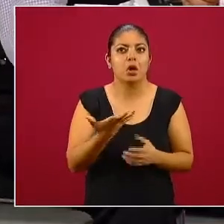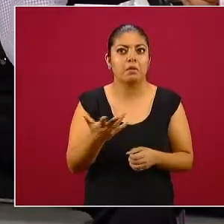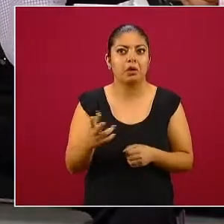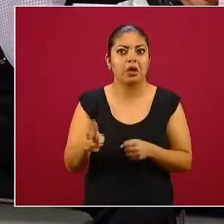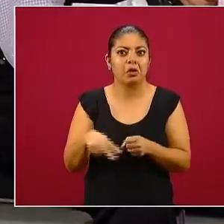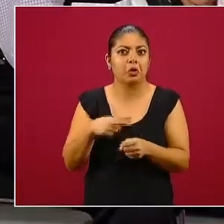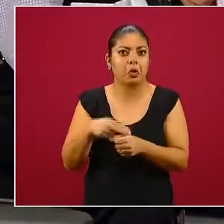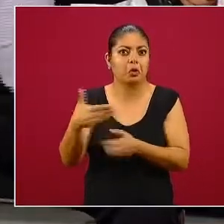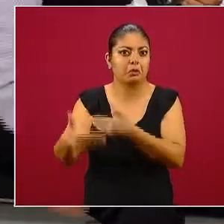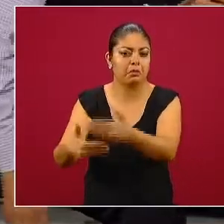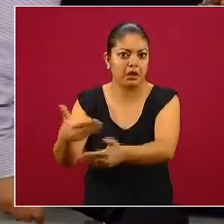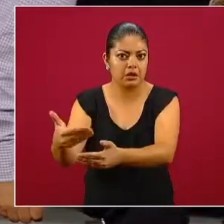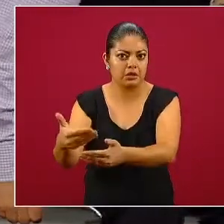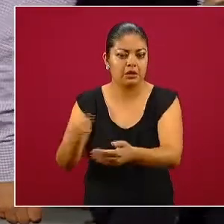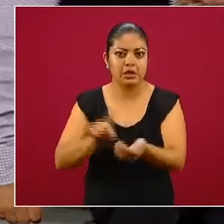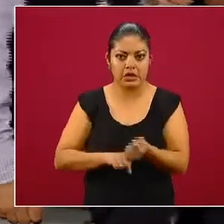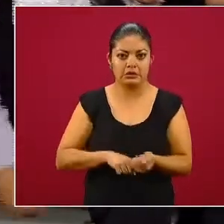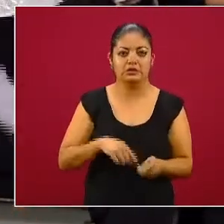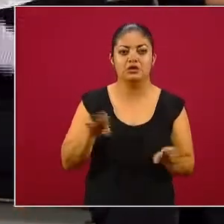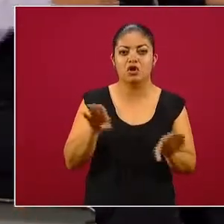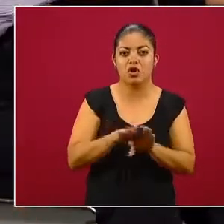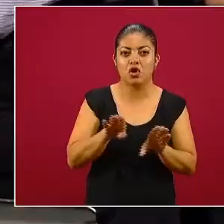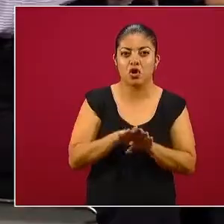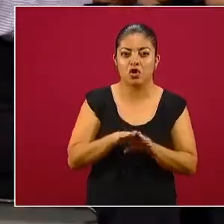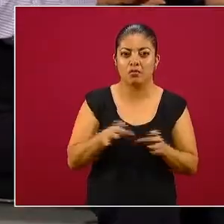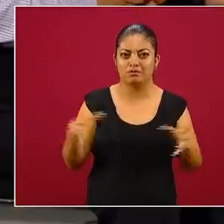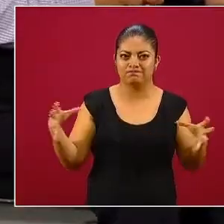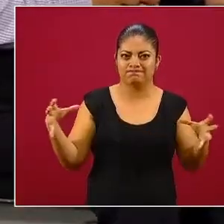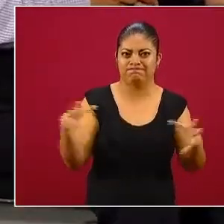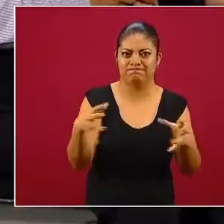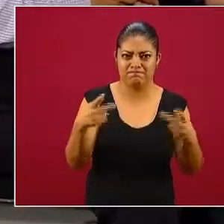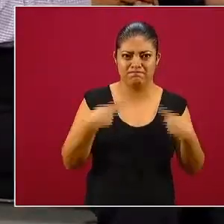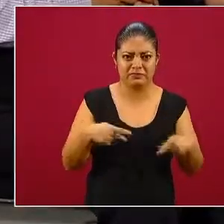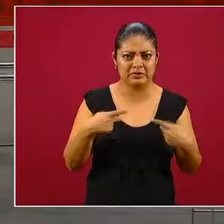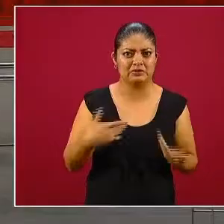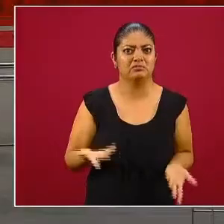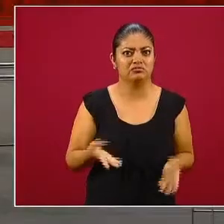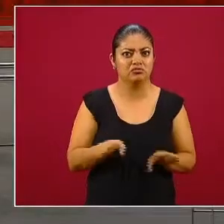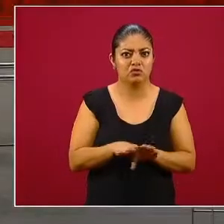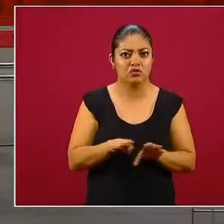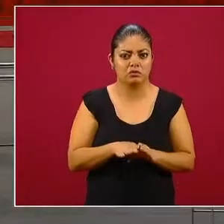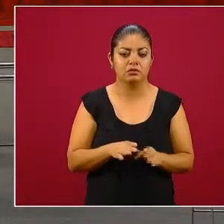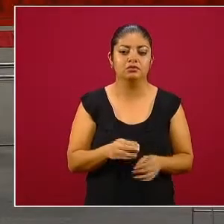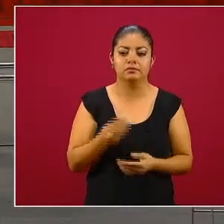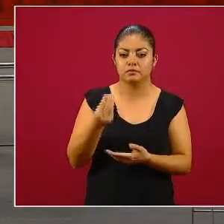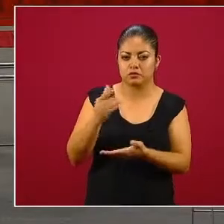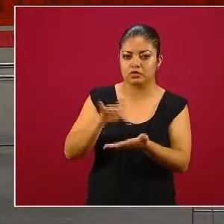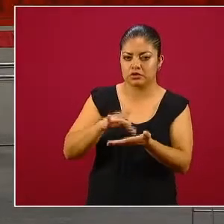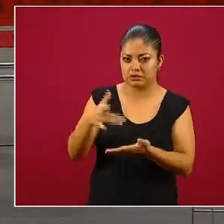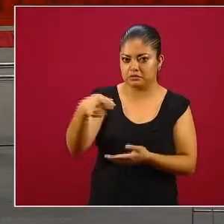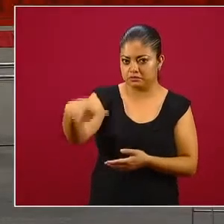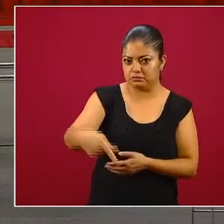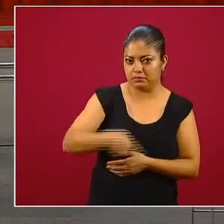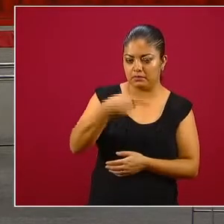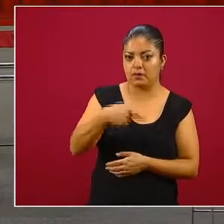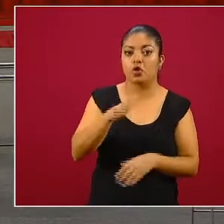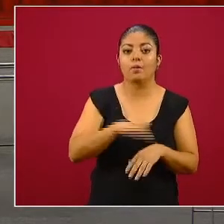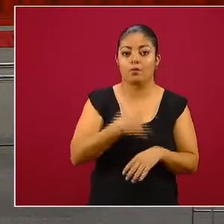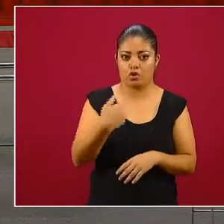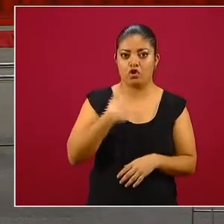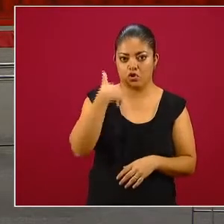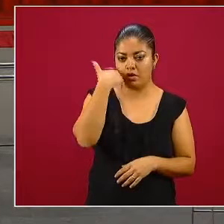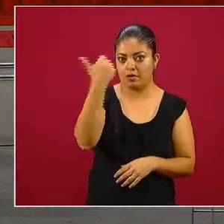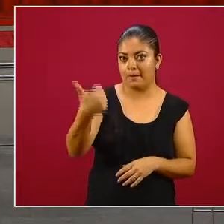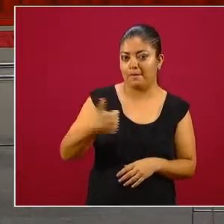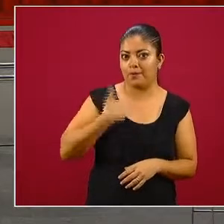significaría estar en escenarios de aglomeraciones? Por favor. Muchas gracias. Gracias por la pregunta, porque quiero